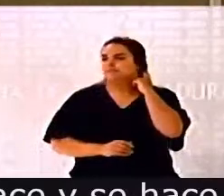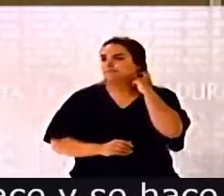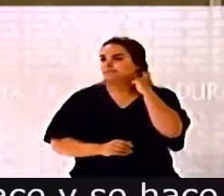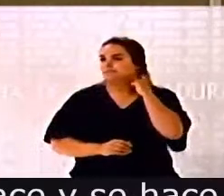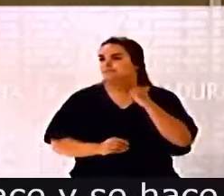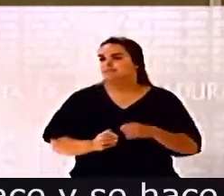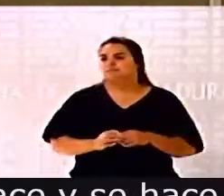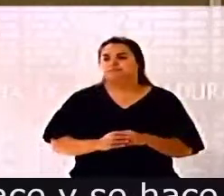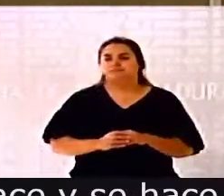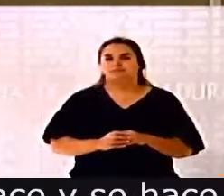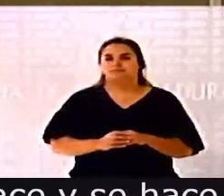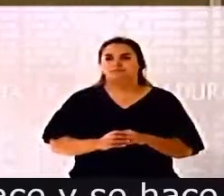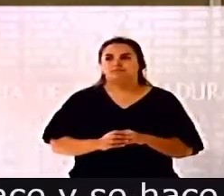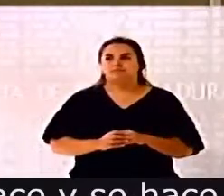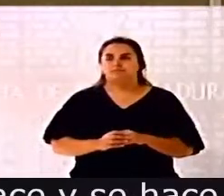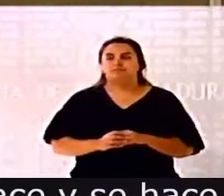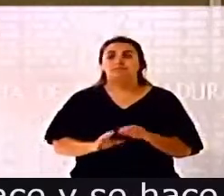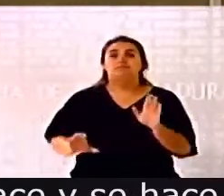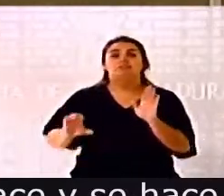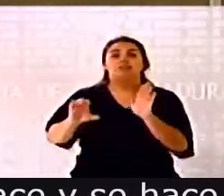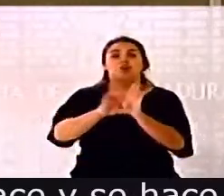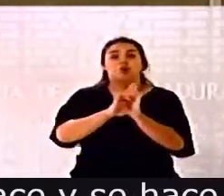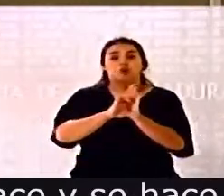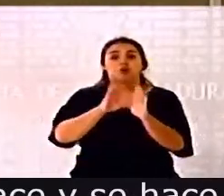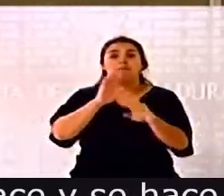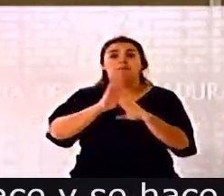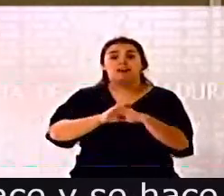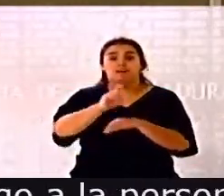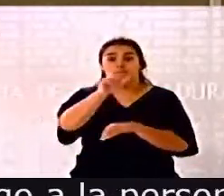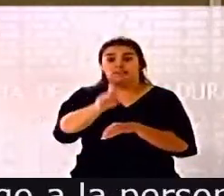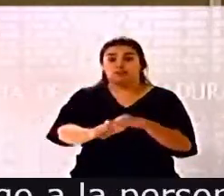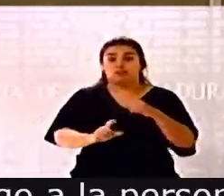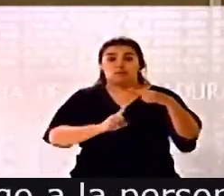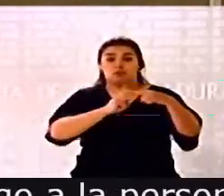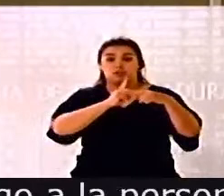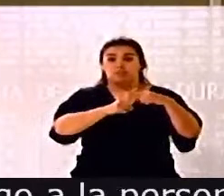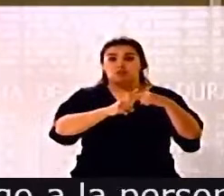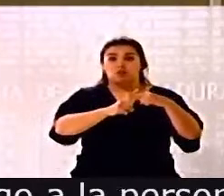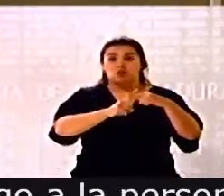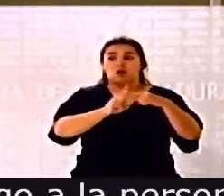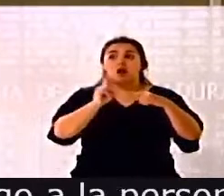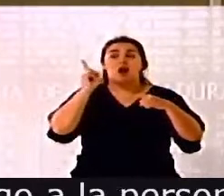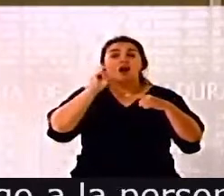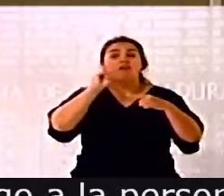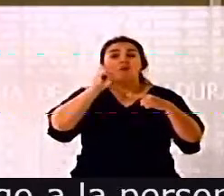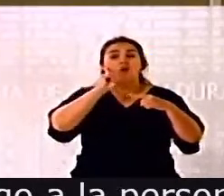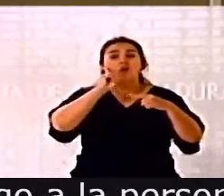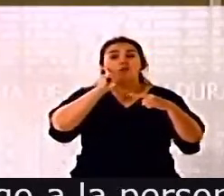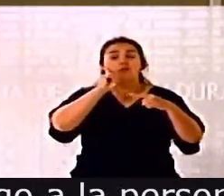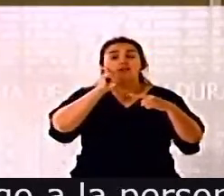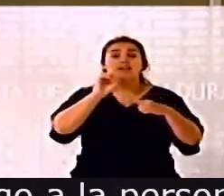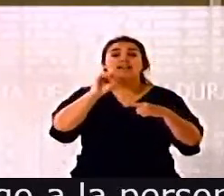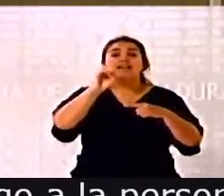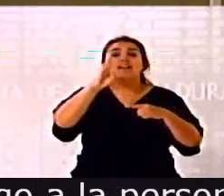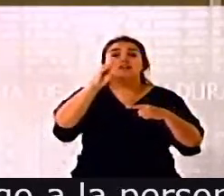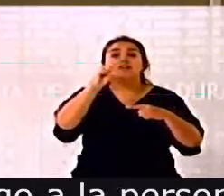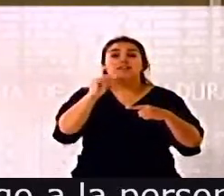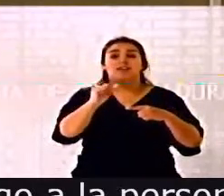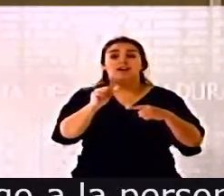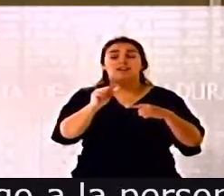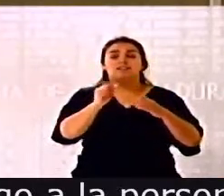El código a la persona positiva se le borra del móvil automáticamente a los 14 días.